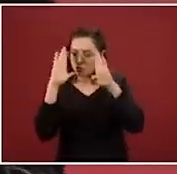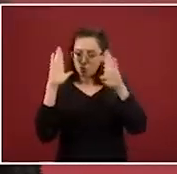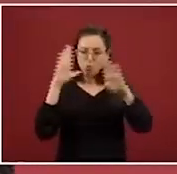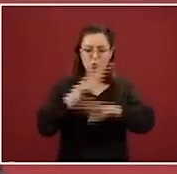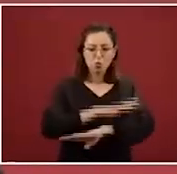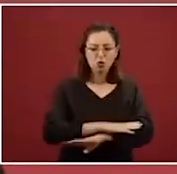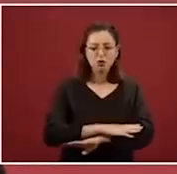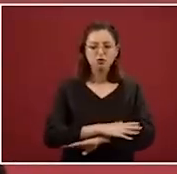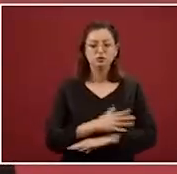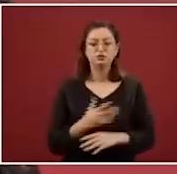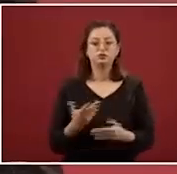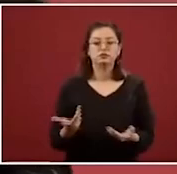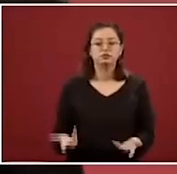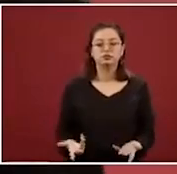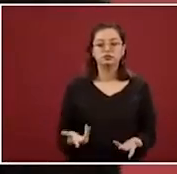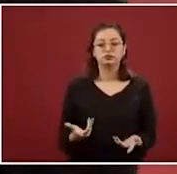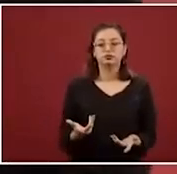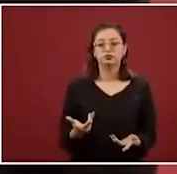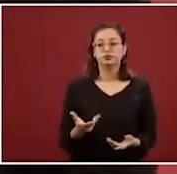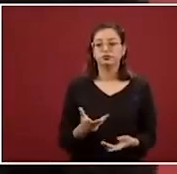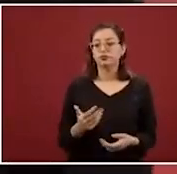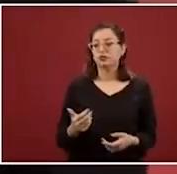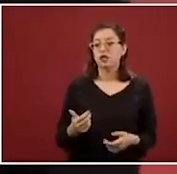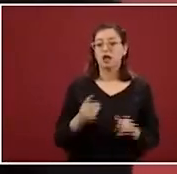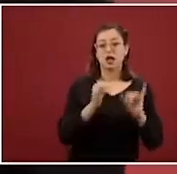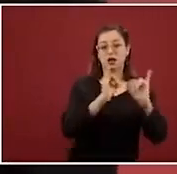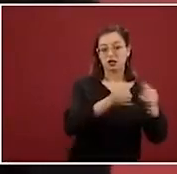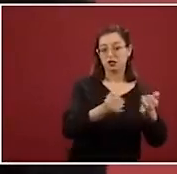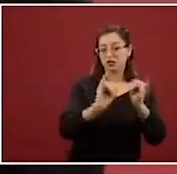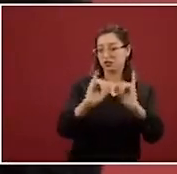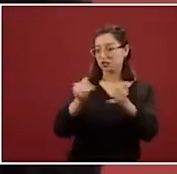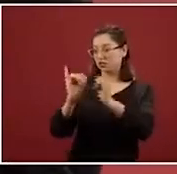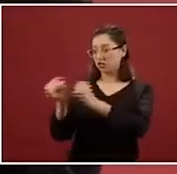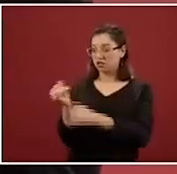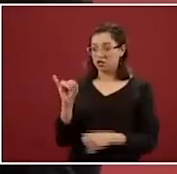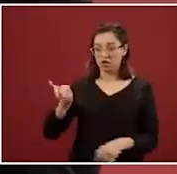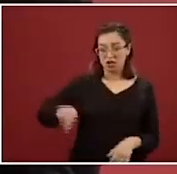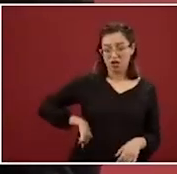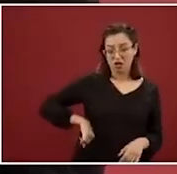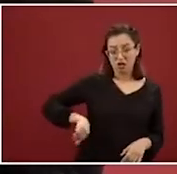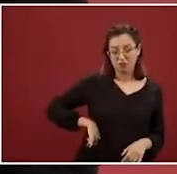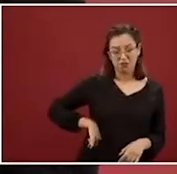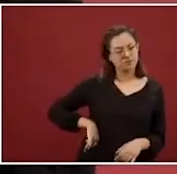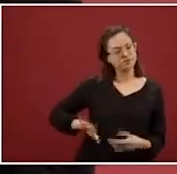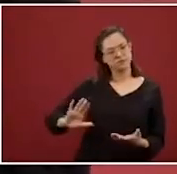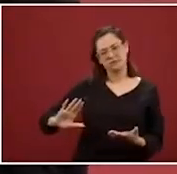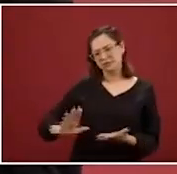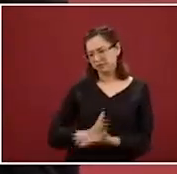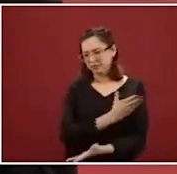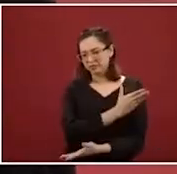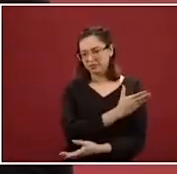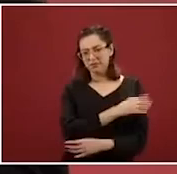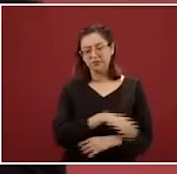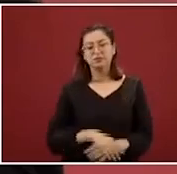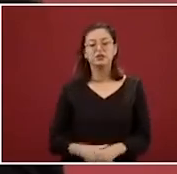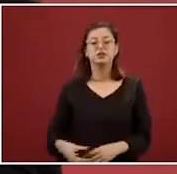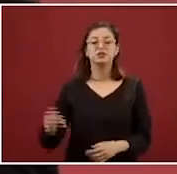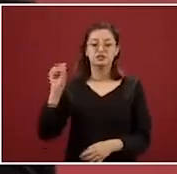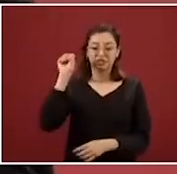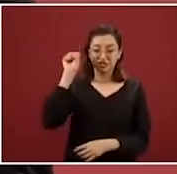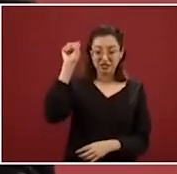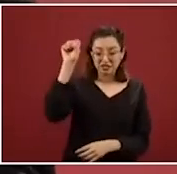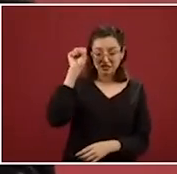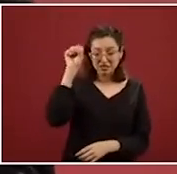no prevalezcan intereses personales de grupos, que en el caso de los sindicatos sean